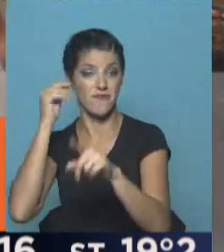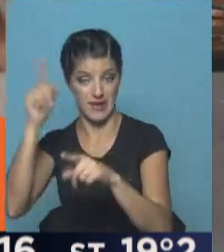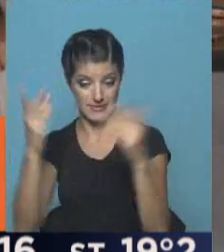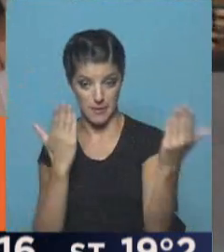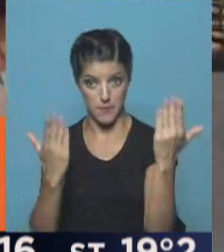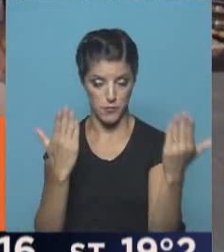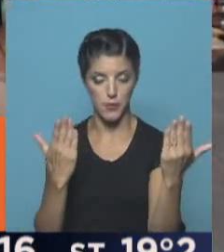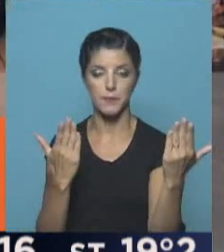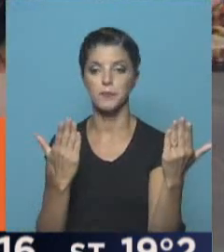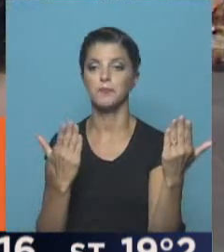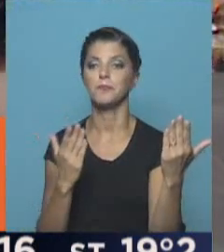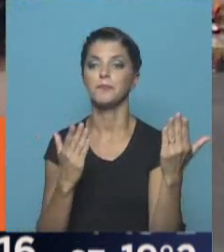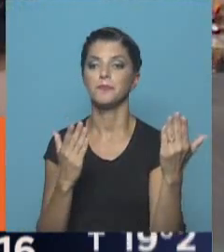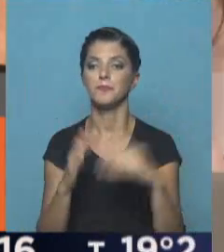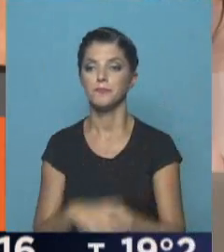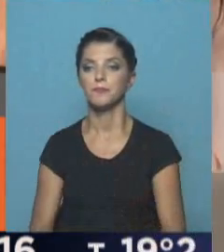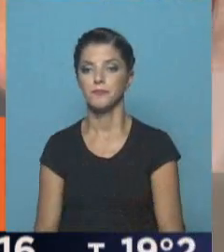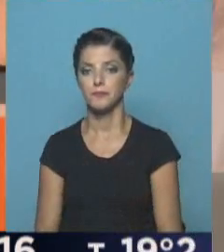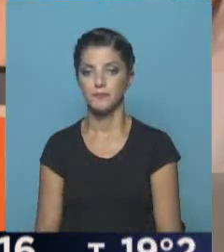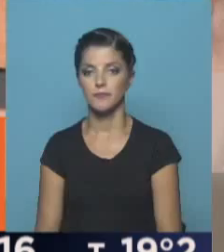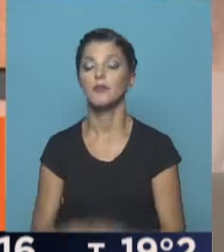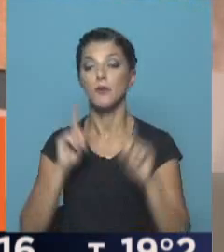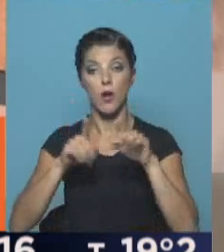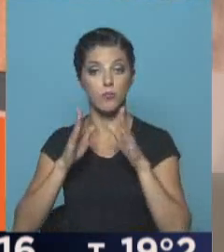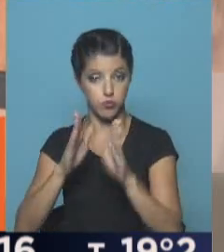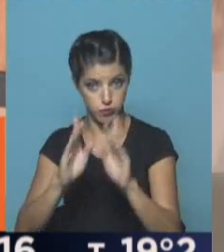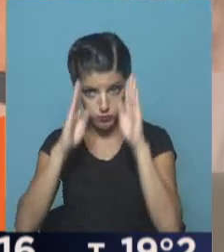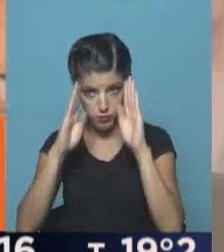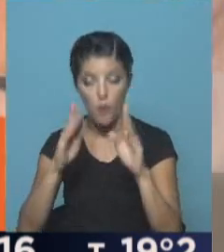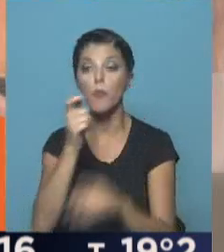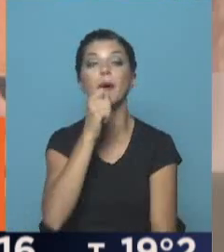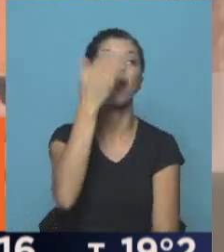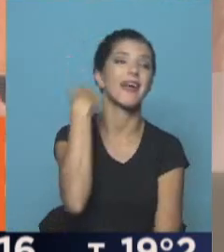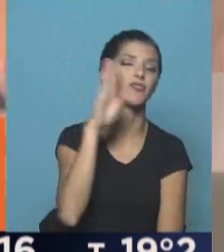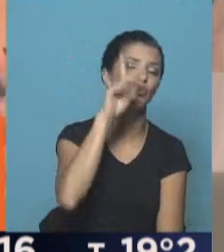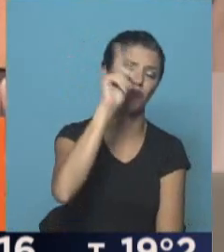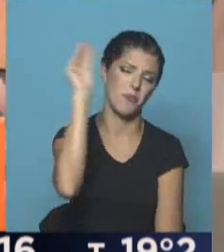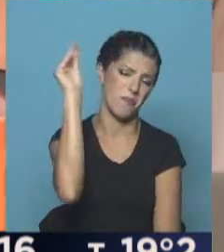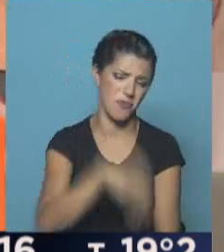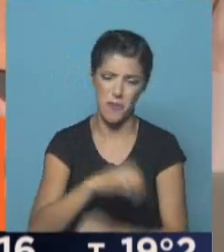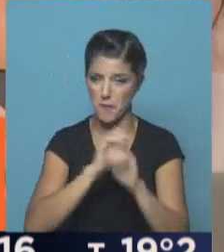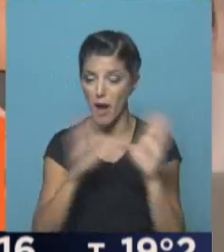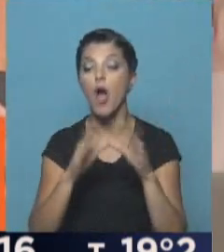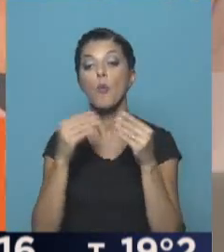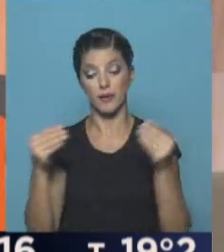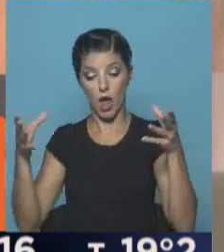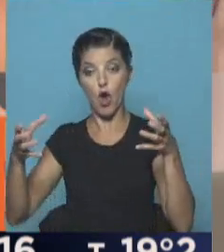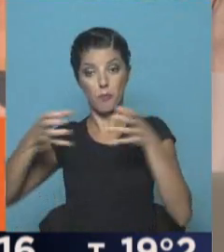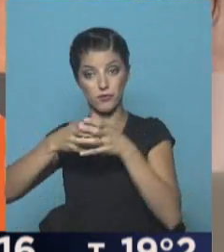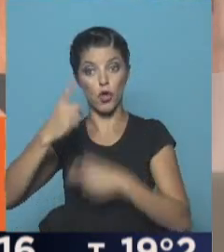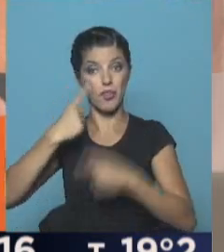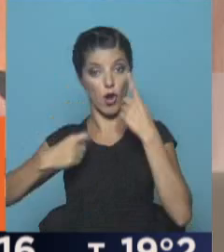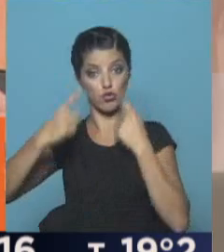se mantienen en ciertos canales y no han desbarrancado como ocurrió en el caso de los Estados Unidos, porque la Comisión de Control